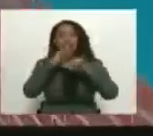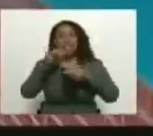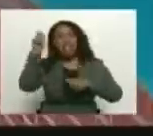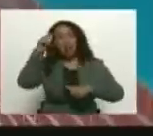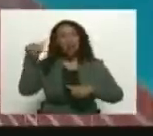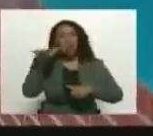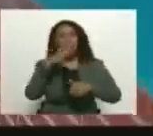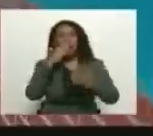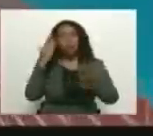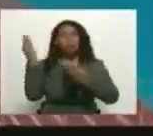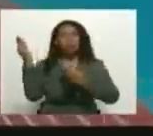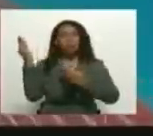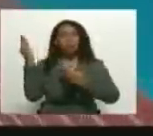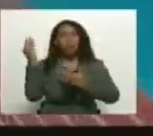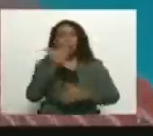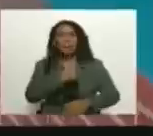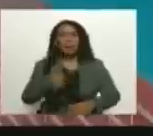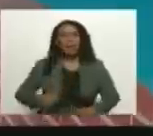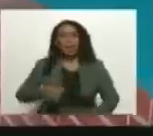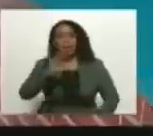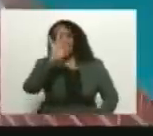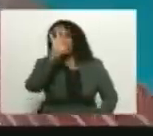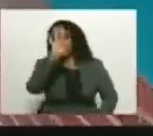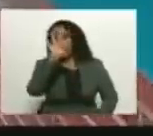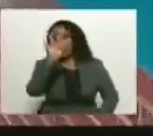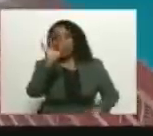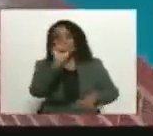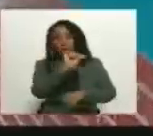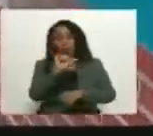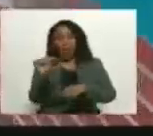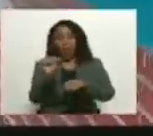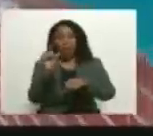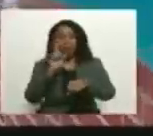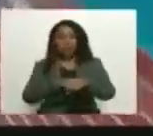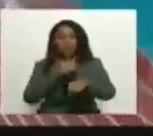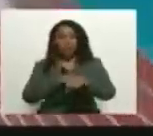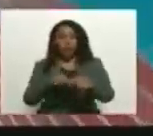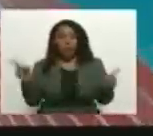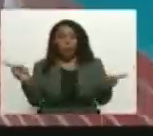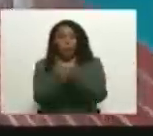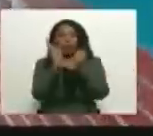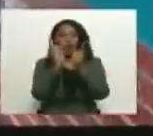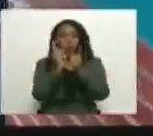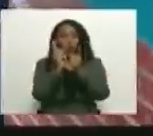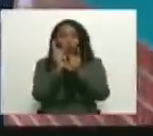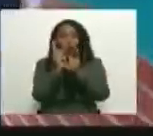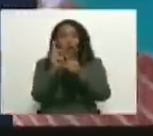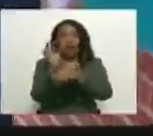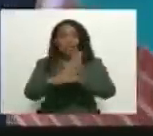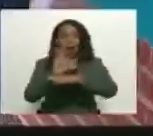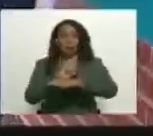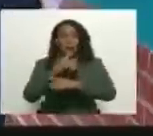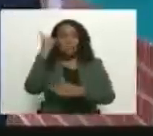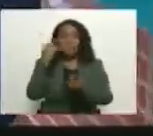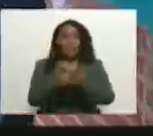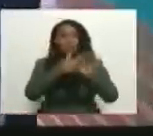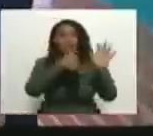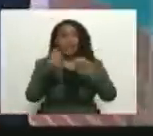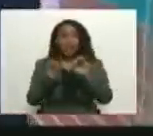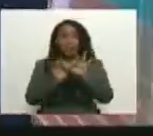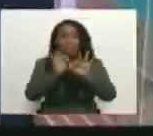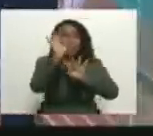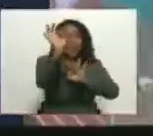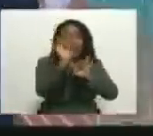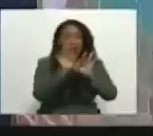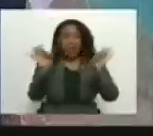pudimos, presidente, en 3 semanas, en tiempo récord, rehabilitar aproximadamente 1.600 metros